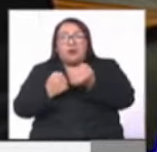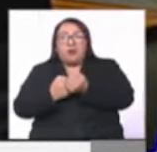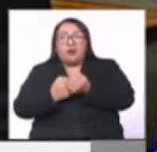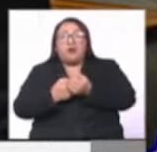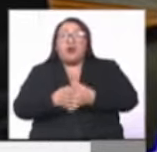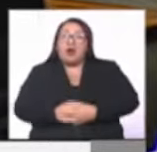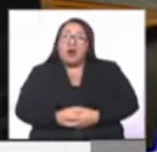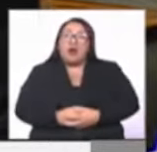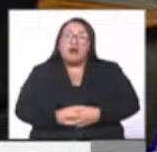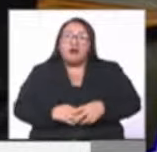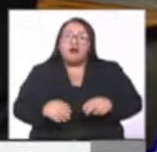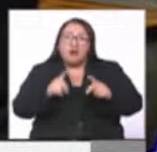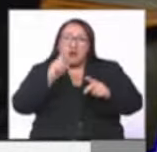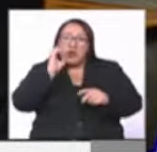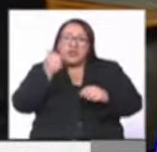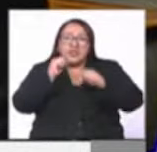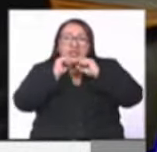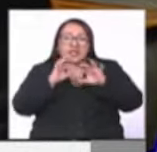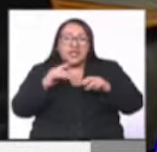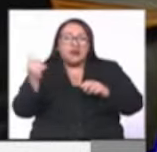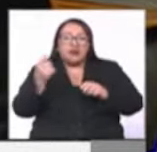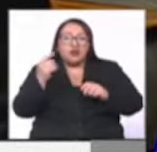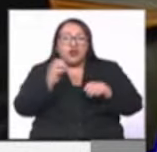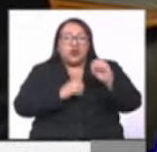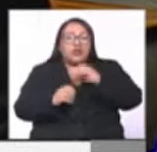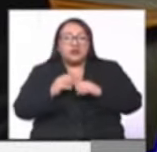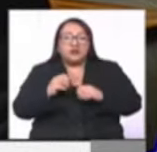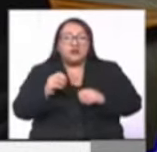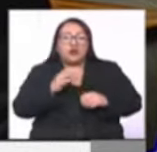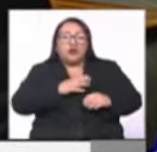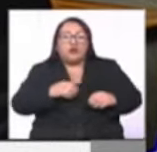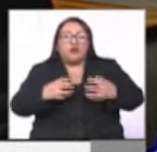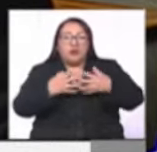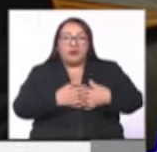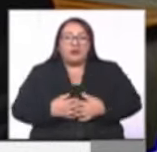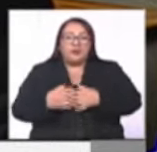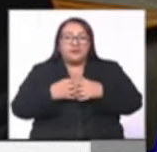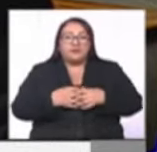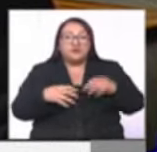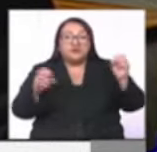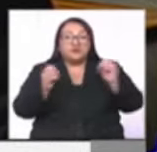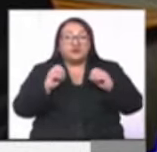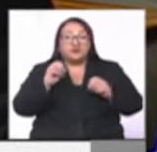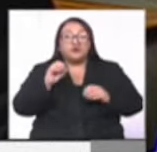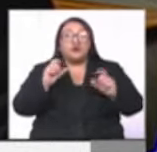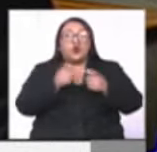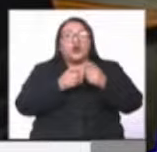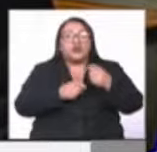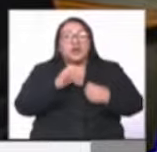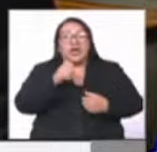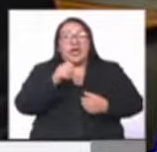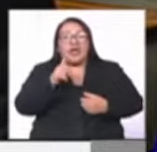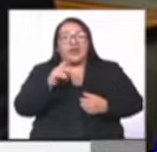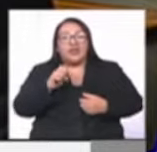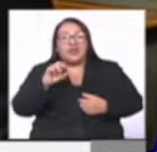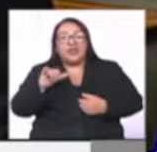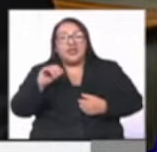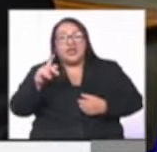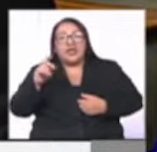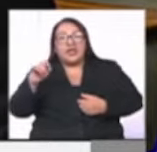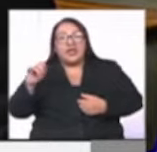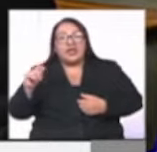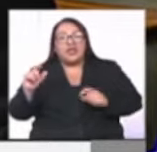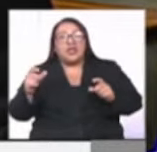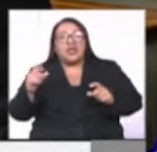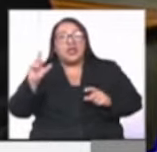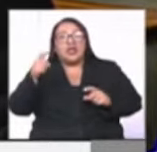puede creer en verdad que el secretario general de la Organización de Estados Americanos o que los senadores cardin y kanin líderes de la comisión de